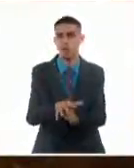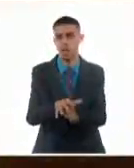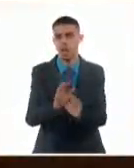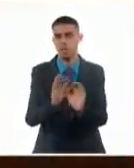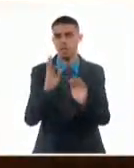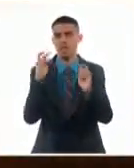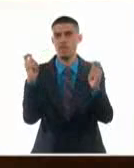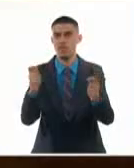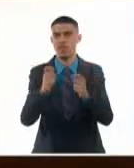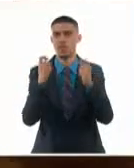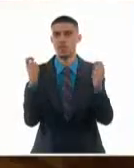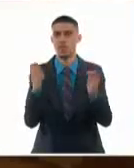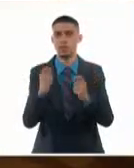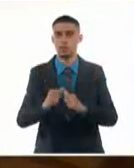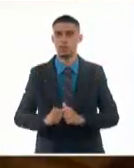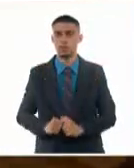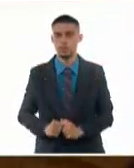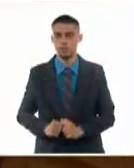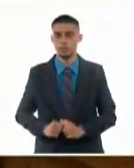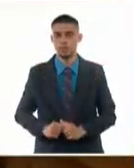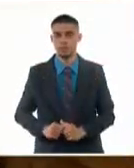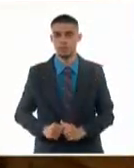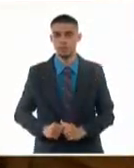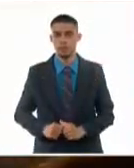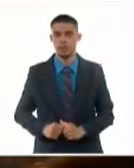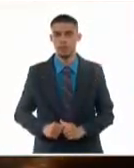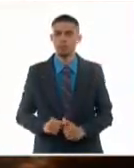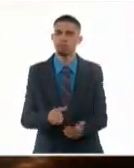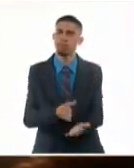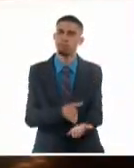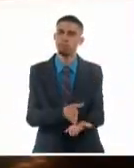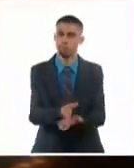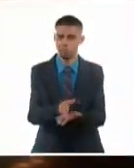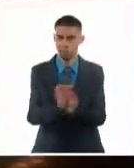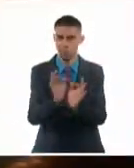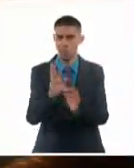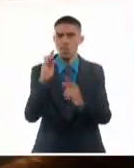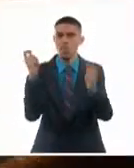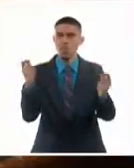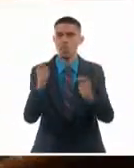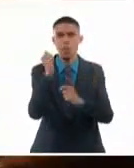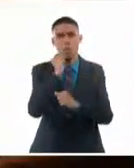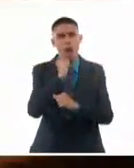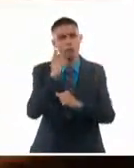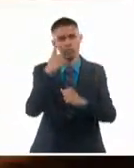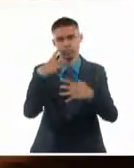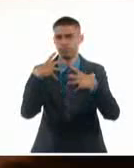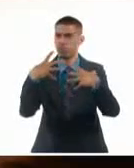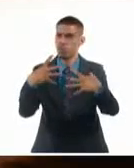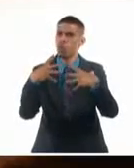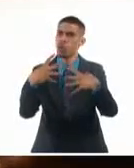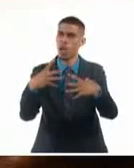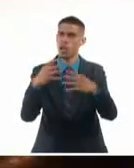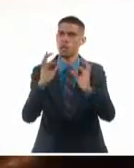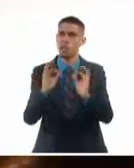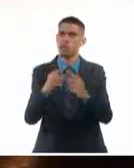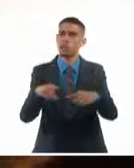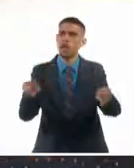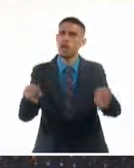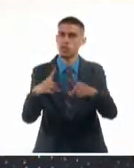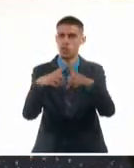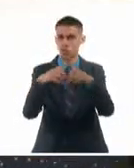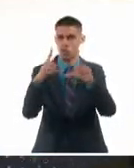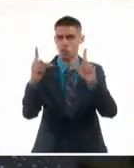Festival Longina Canta a Corona. Sigue siendo, yo creo, uno de los festivales más importantes de la canción en nuestro país. La